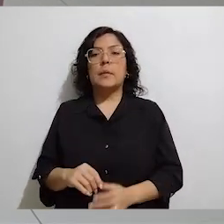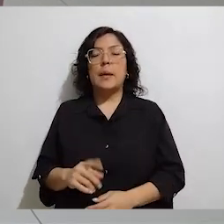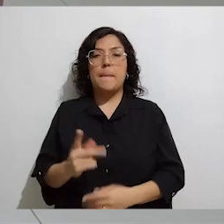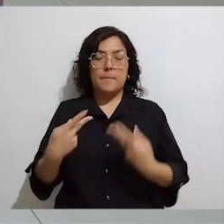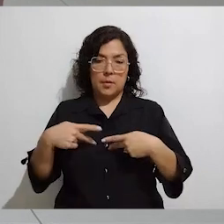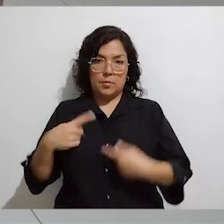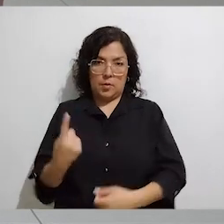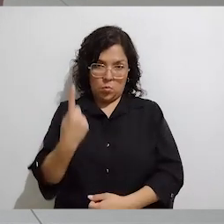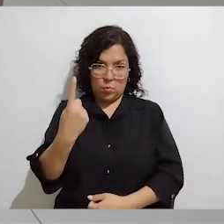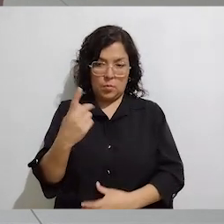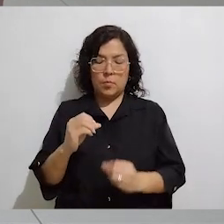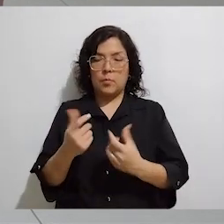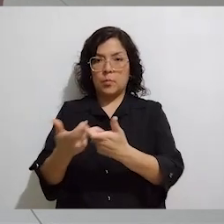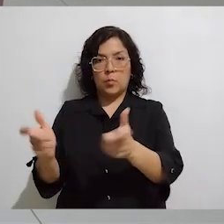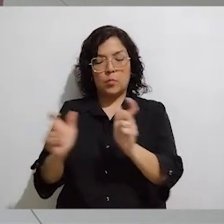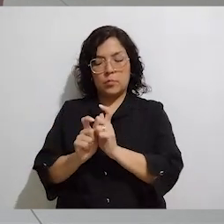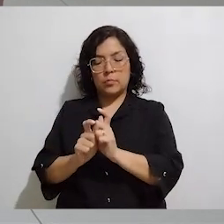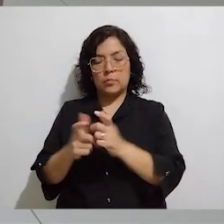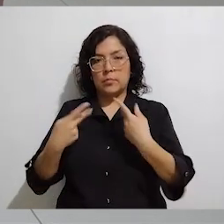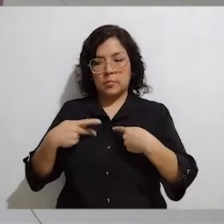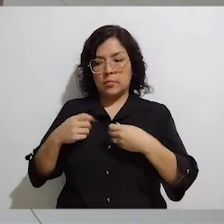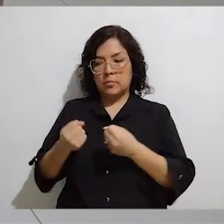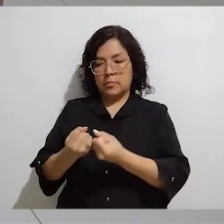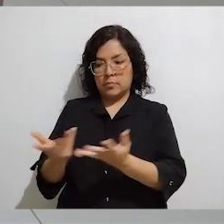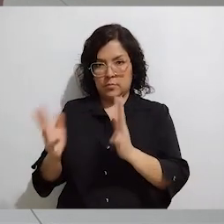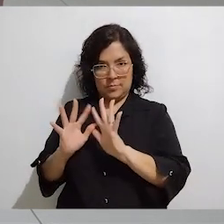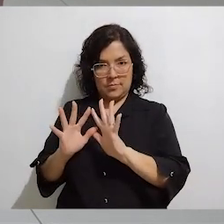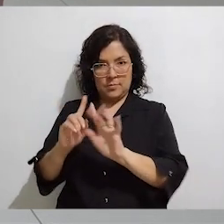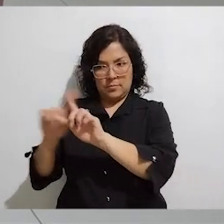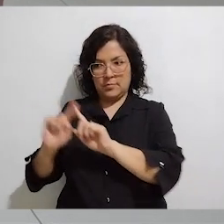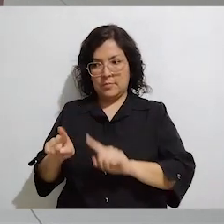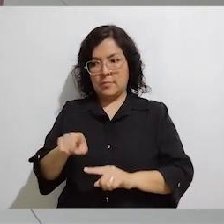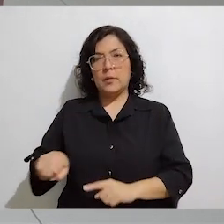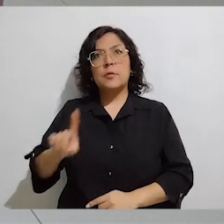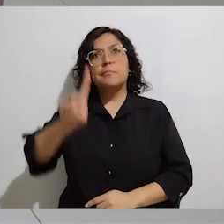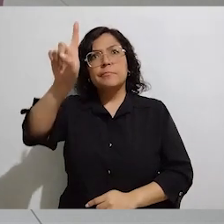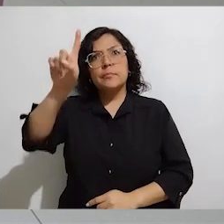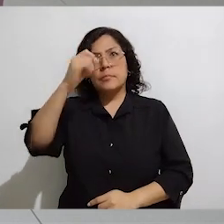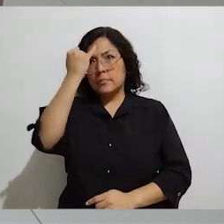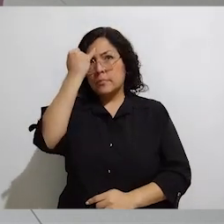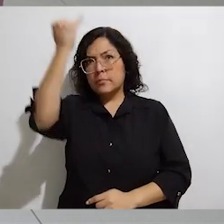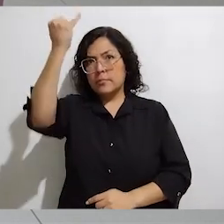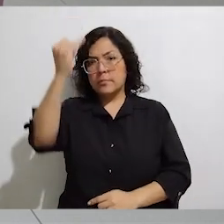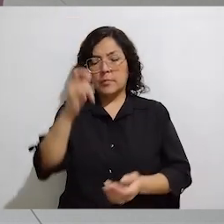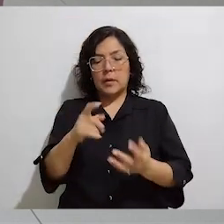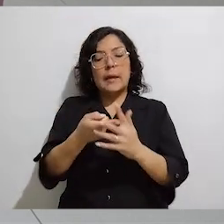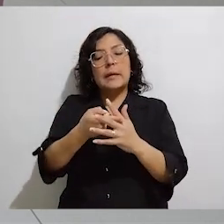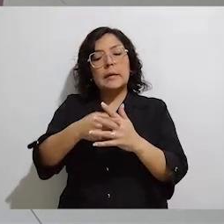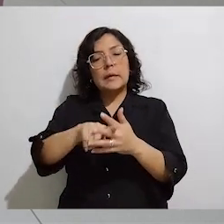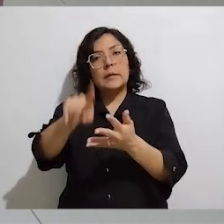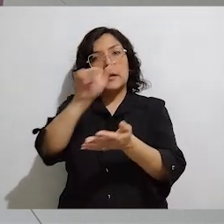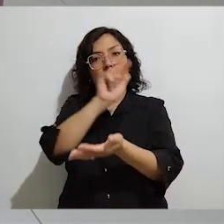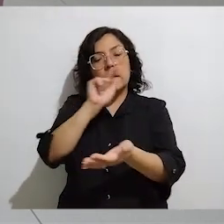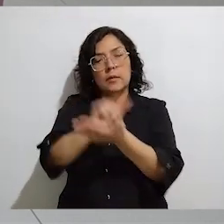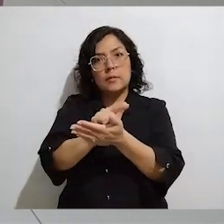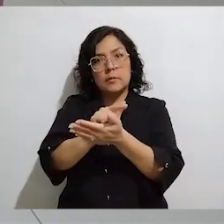puede presentar al Congreso del Estado una iniciativa para poder reformar alguna